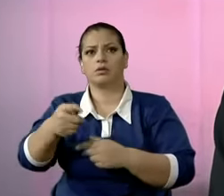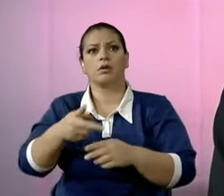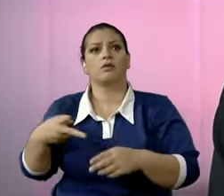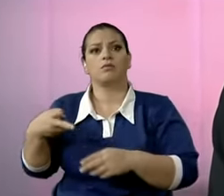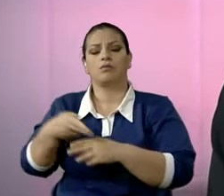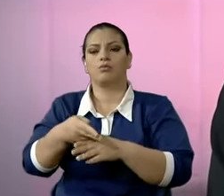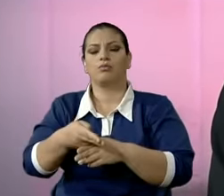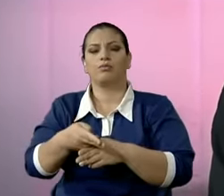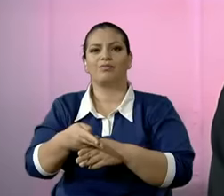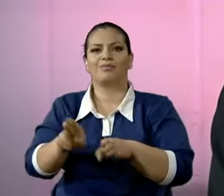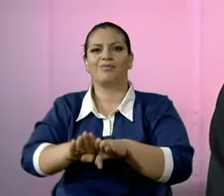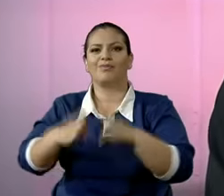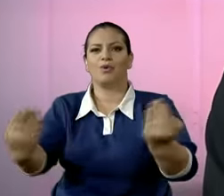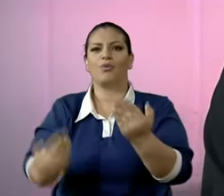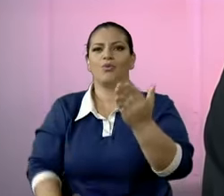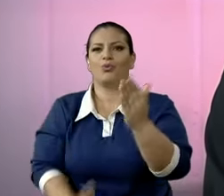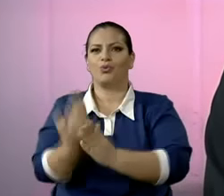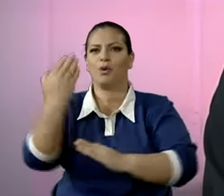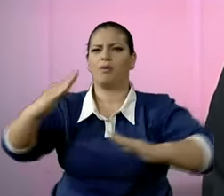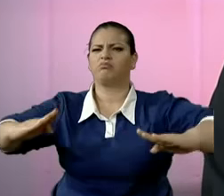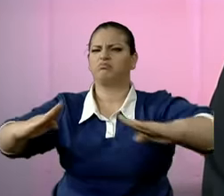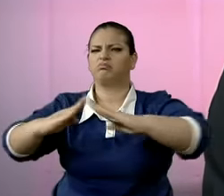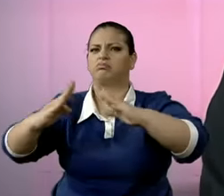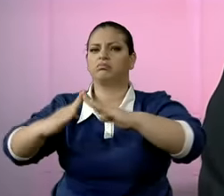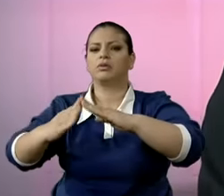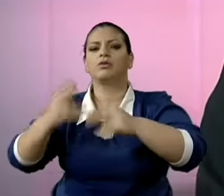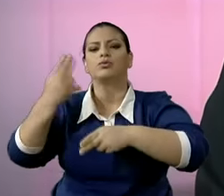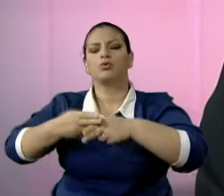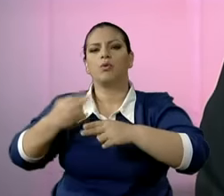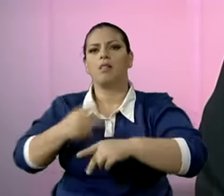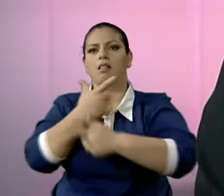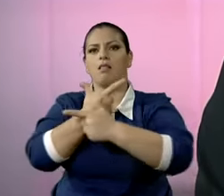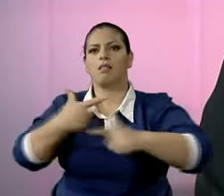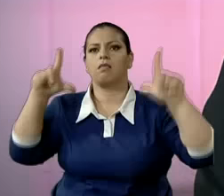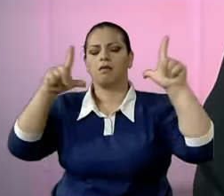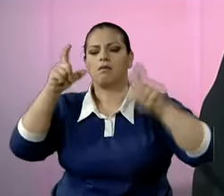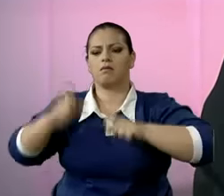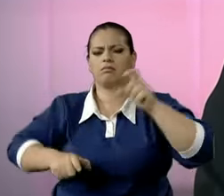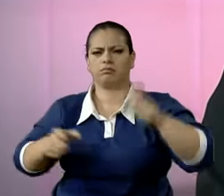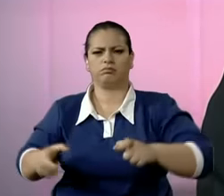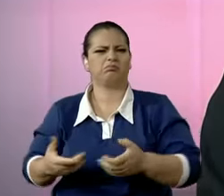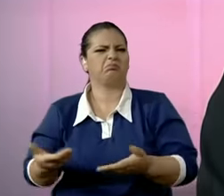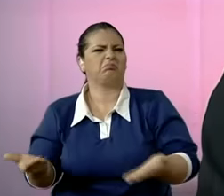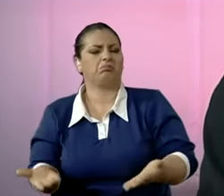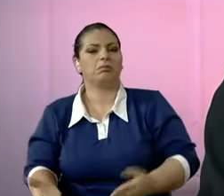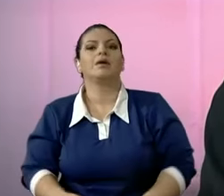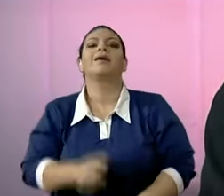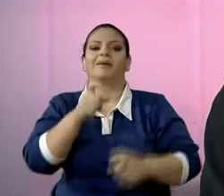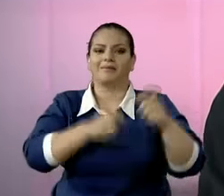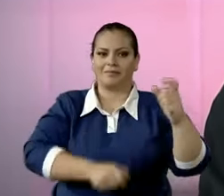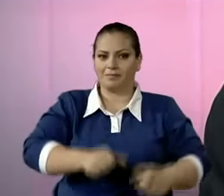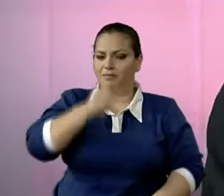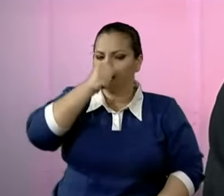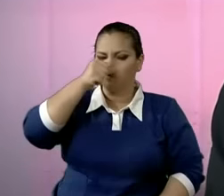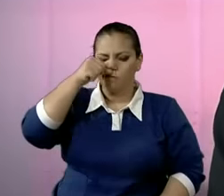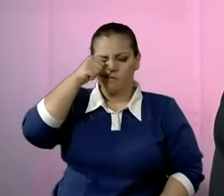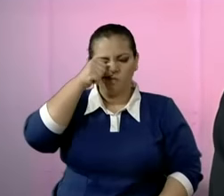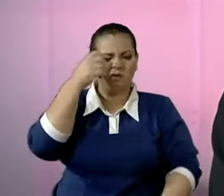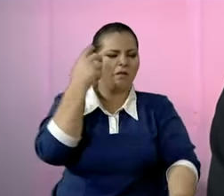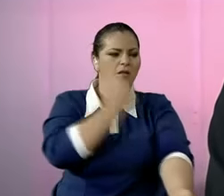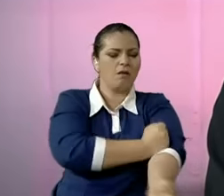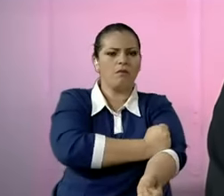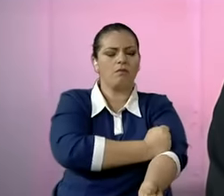la atención de adicciones. Además, informó que el Comité Interinstitucional de Drogas realiza un seguimiento en los